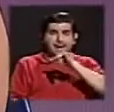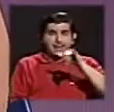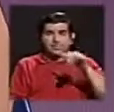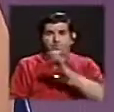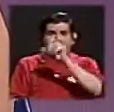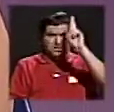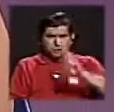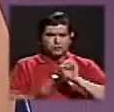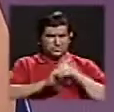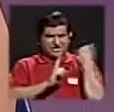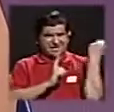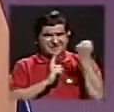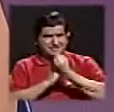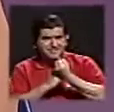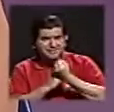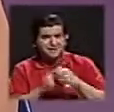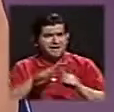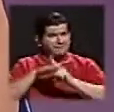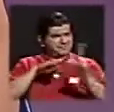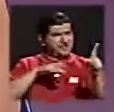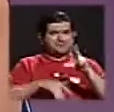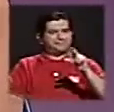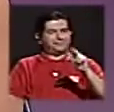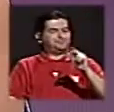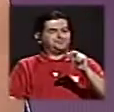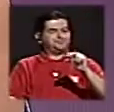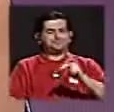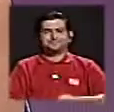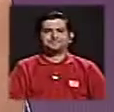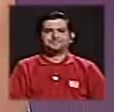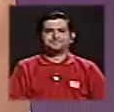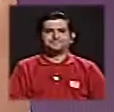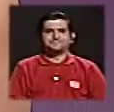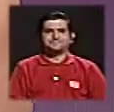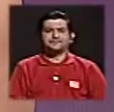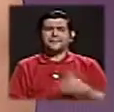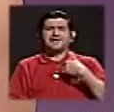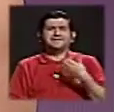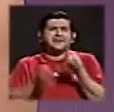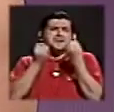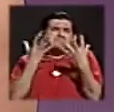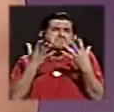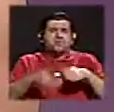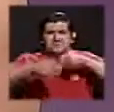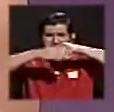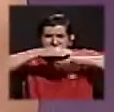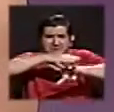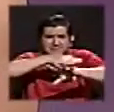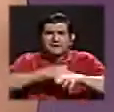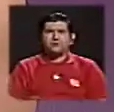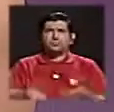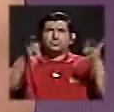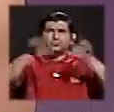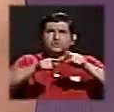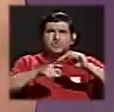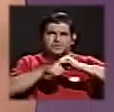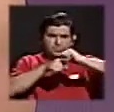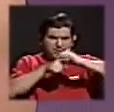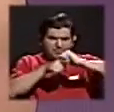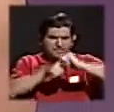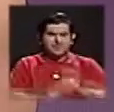costarricense no es una sociedad que se va a escapar de eso. Y hay muchos de los abortos que se producen, que se practican